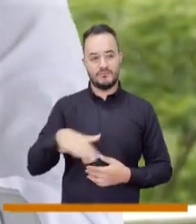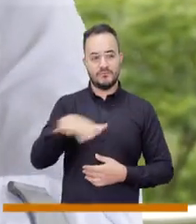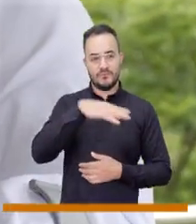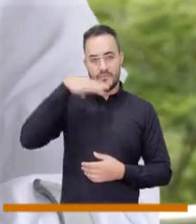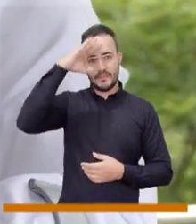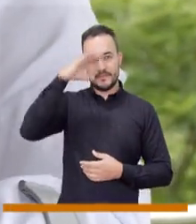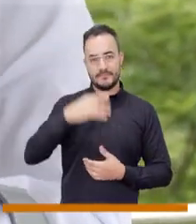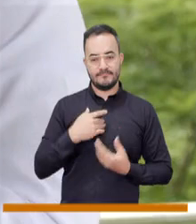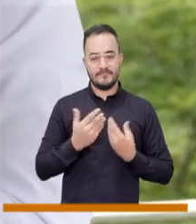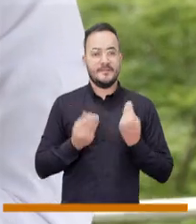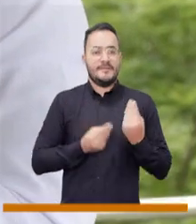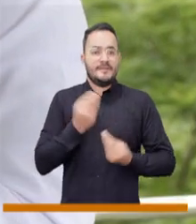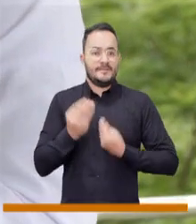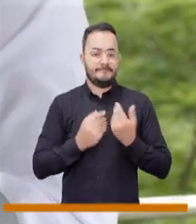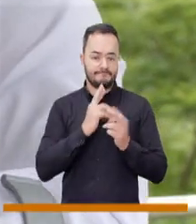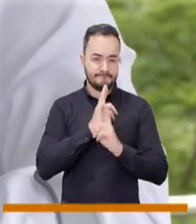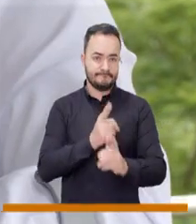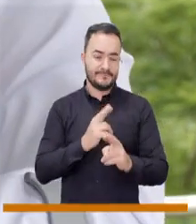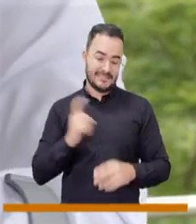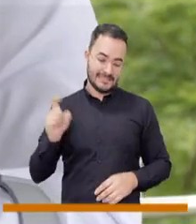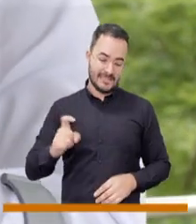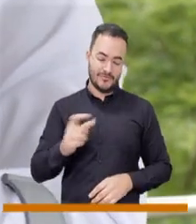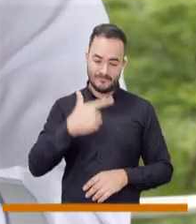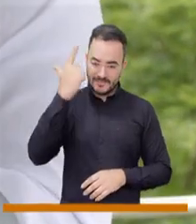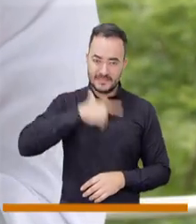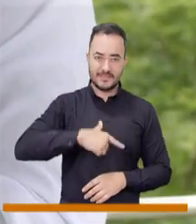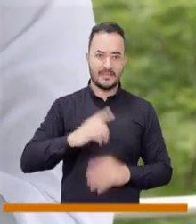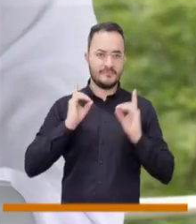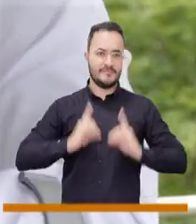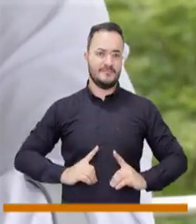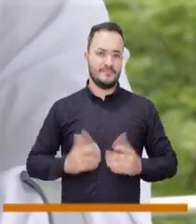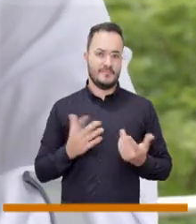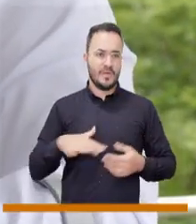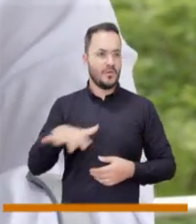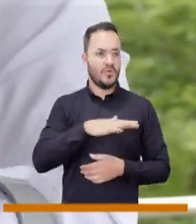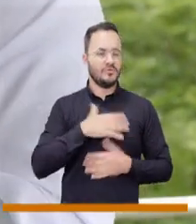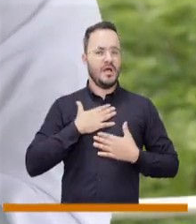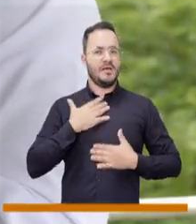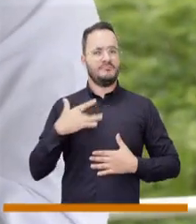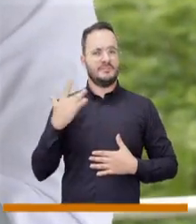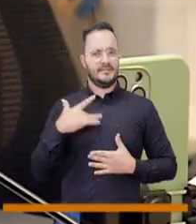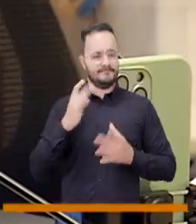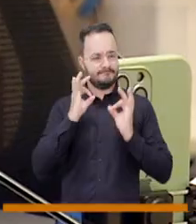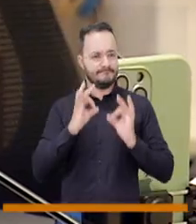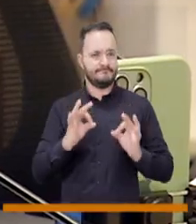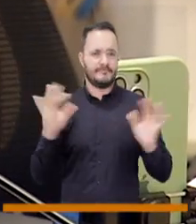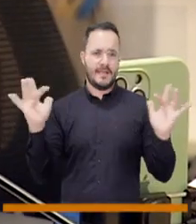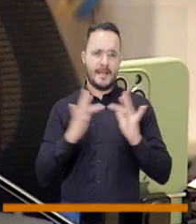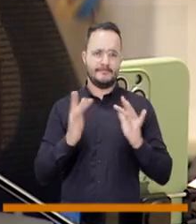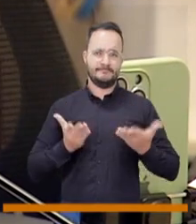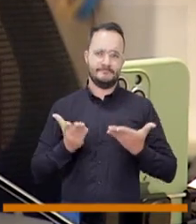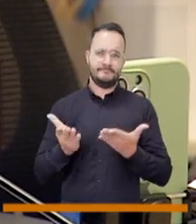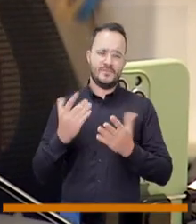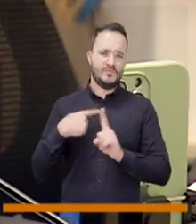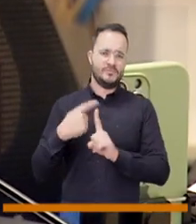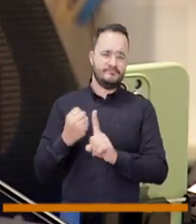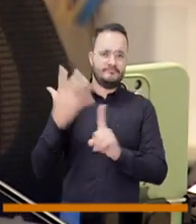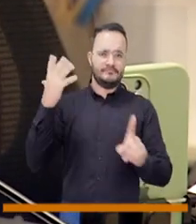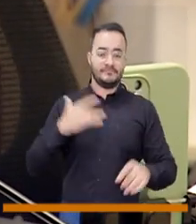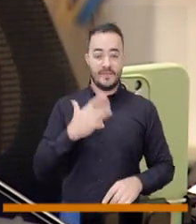seria sobre el patrimonio público de los medellinenses y espero que sea una decisión que de verdad beneficie a la ciudad, que no sea la ciudad la que pierda,